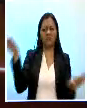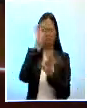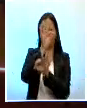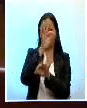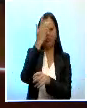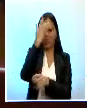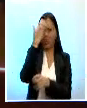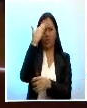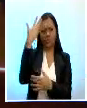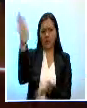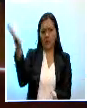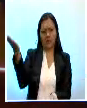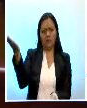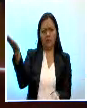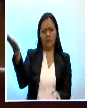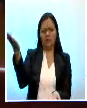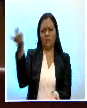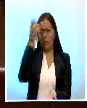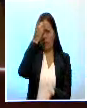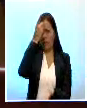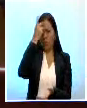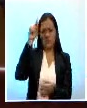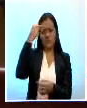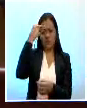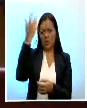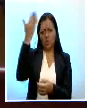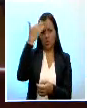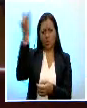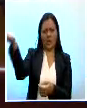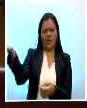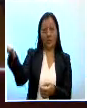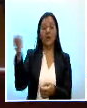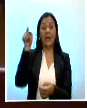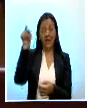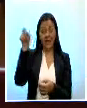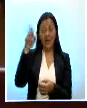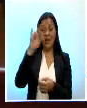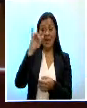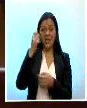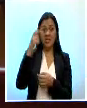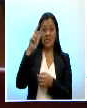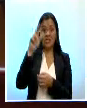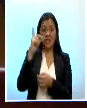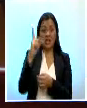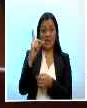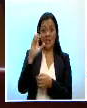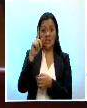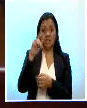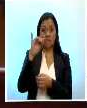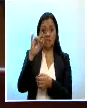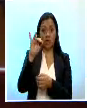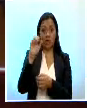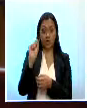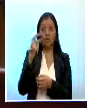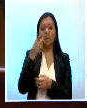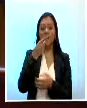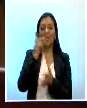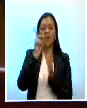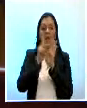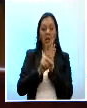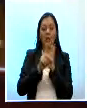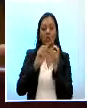por desconocer la deuda del Estado. Él fue uno de los impulsores ideólogos del decreto